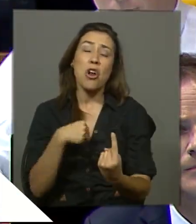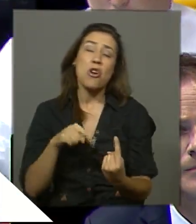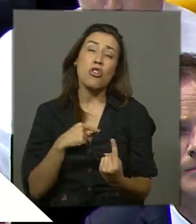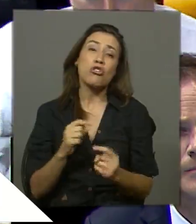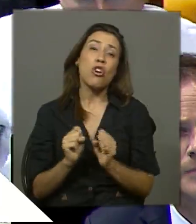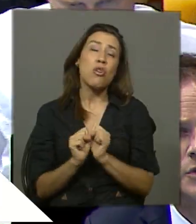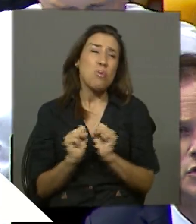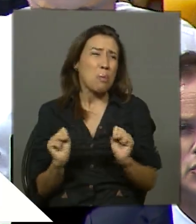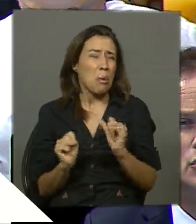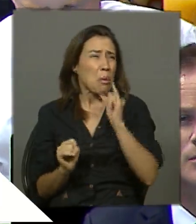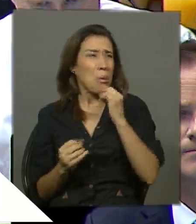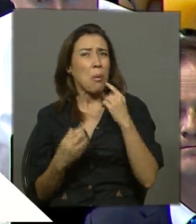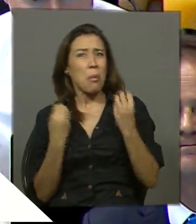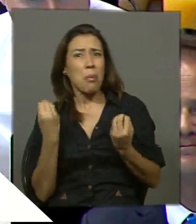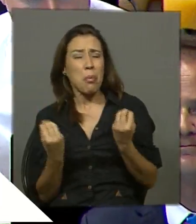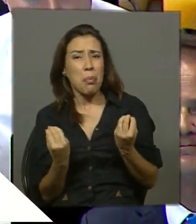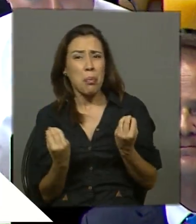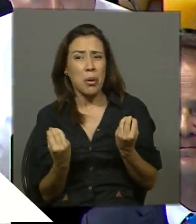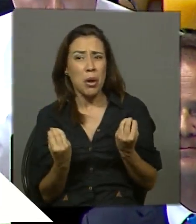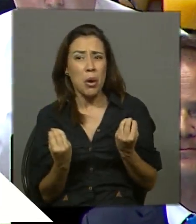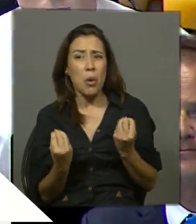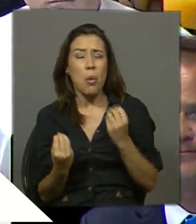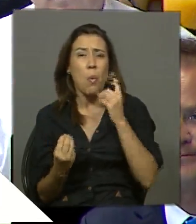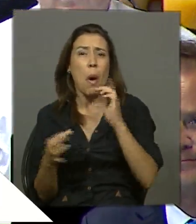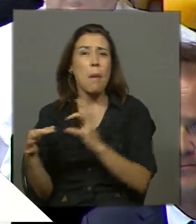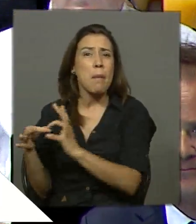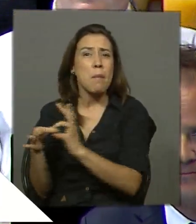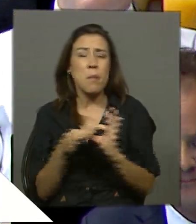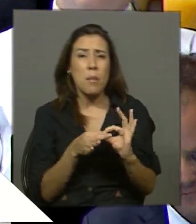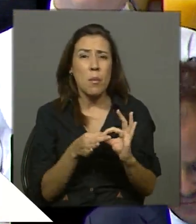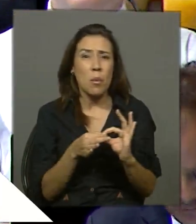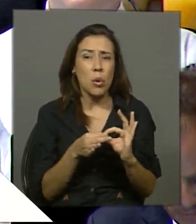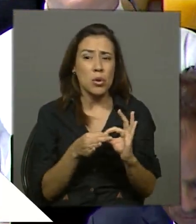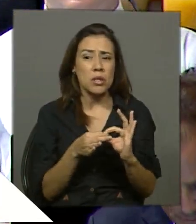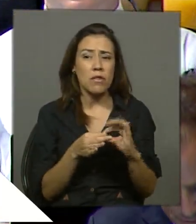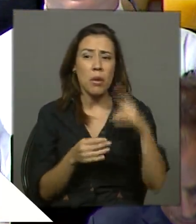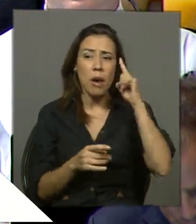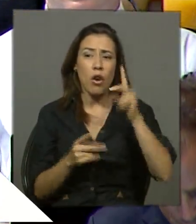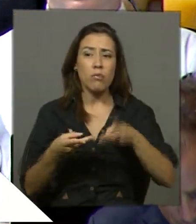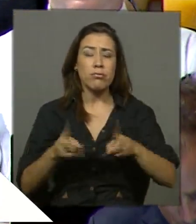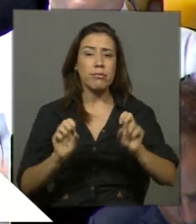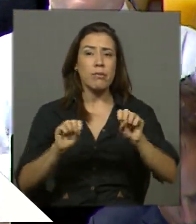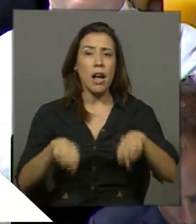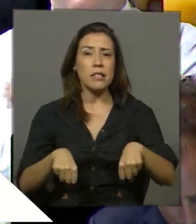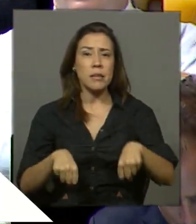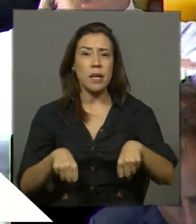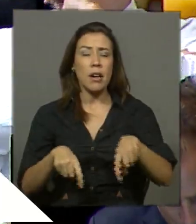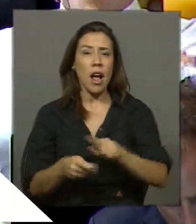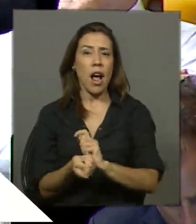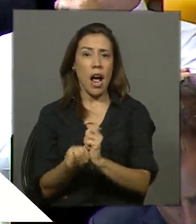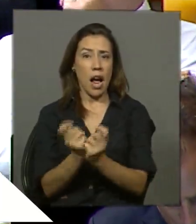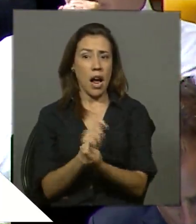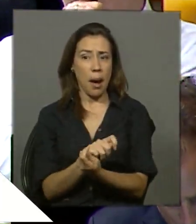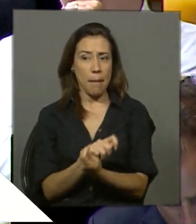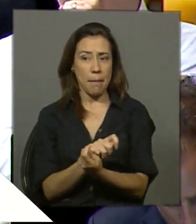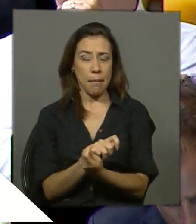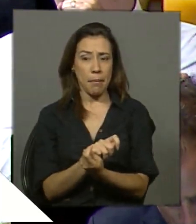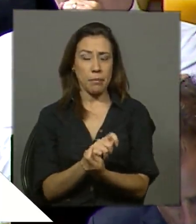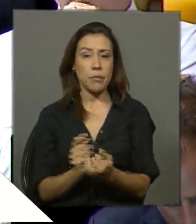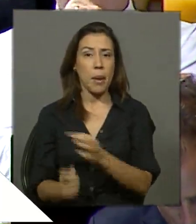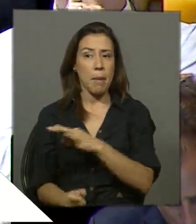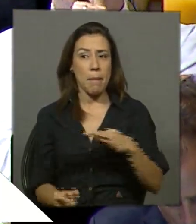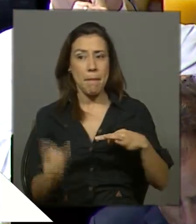no pudimos saber tampoco Cuáles eran los argumentos para no acceder a dicho cambio